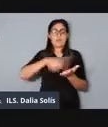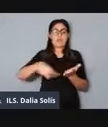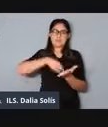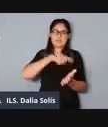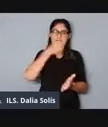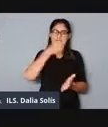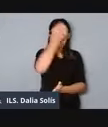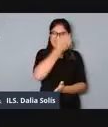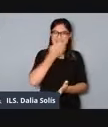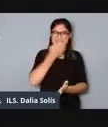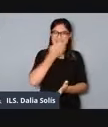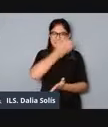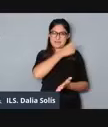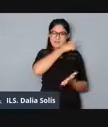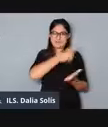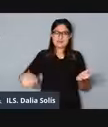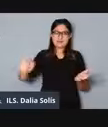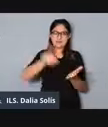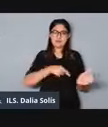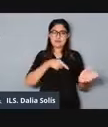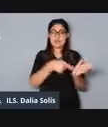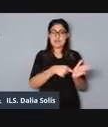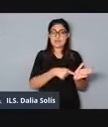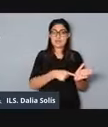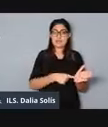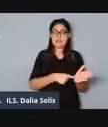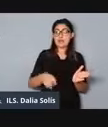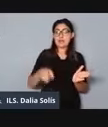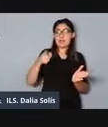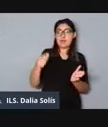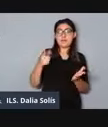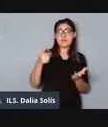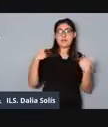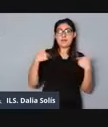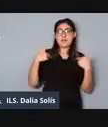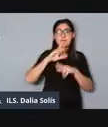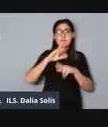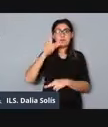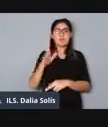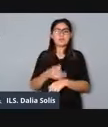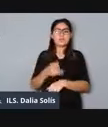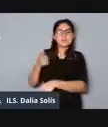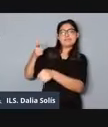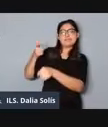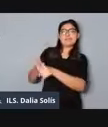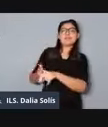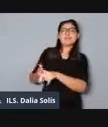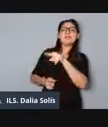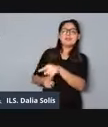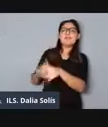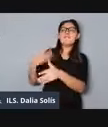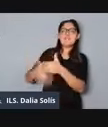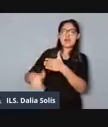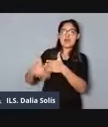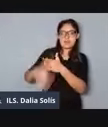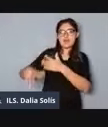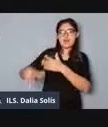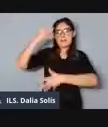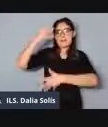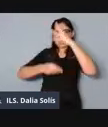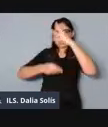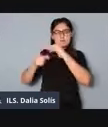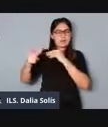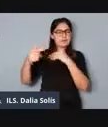pasar al docente. Porque es donde identificas el área de oportunidad para el proceso de